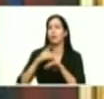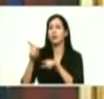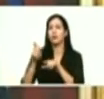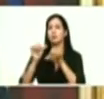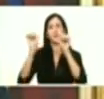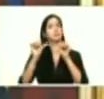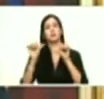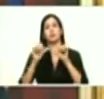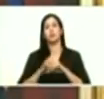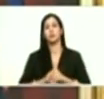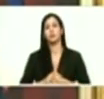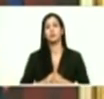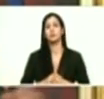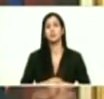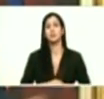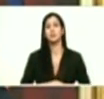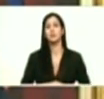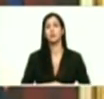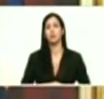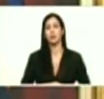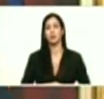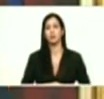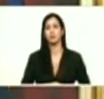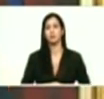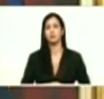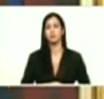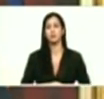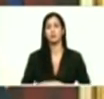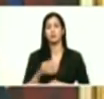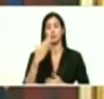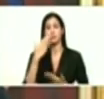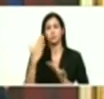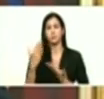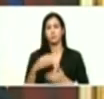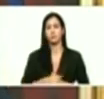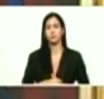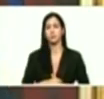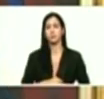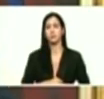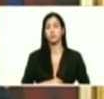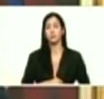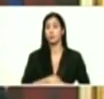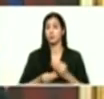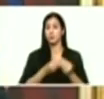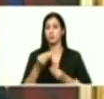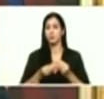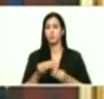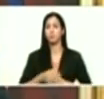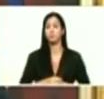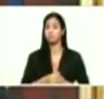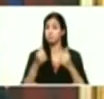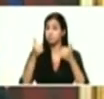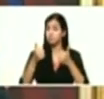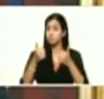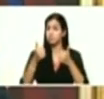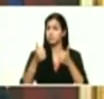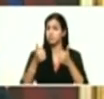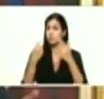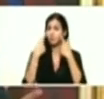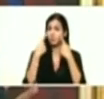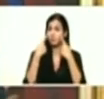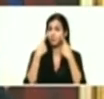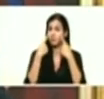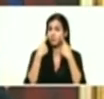como administrar el chorro pero bueno lo hicimos si no mira